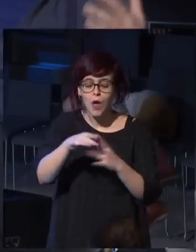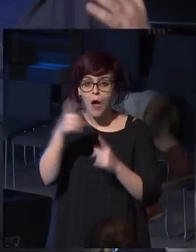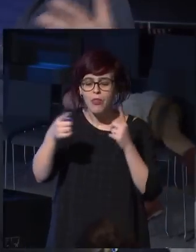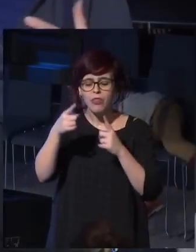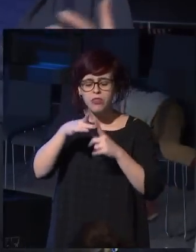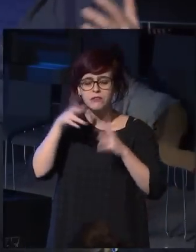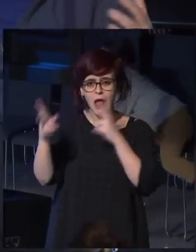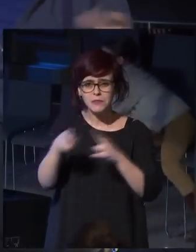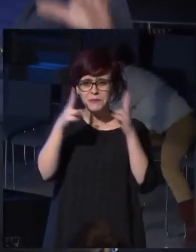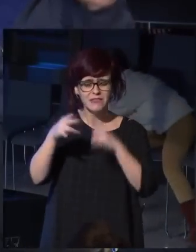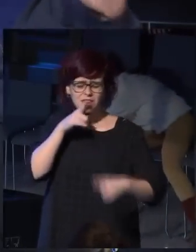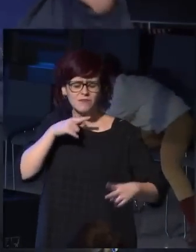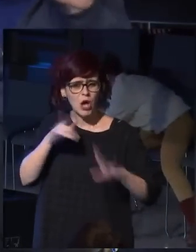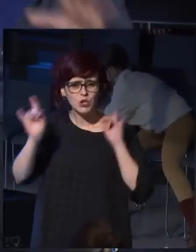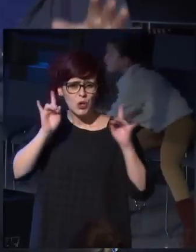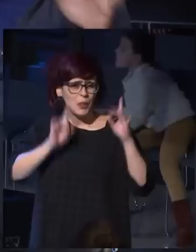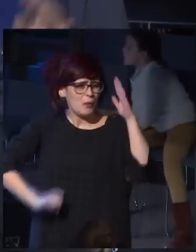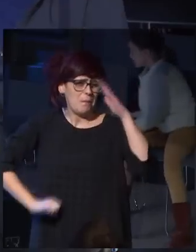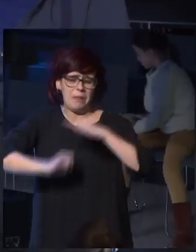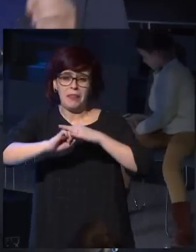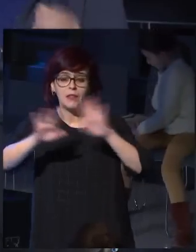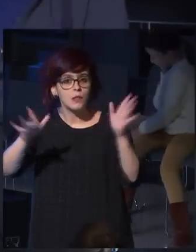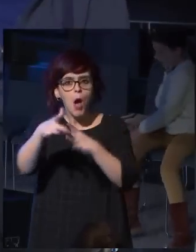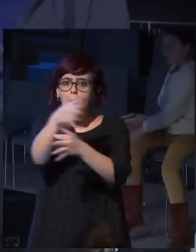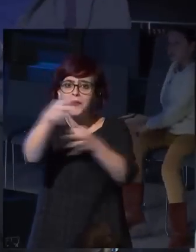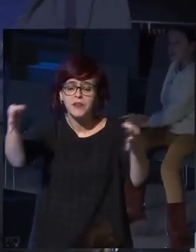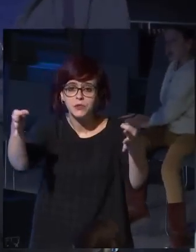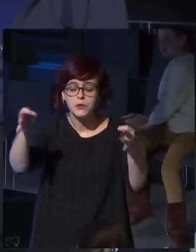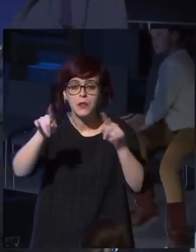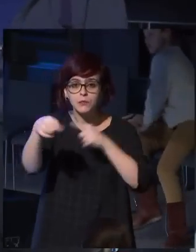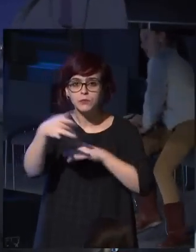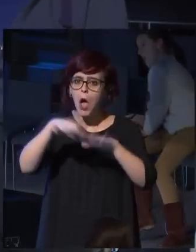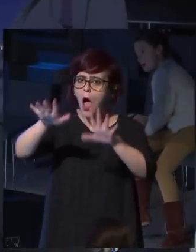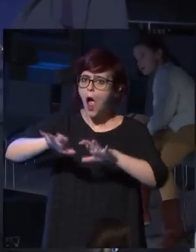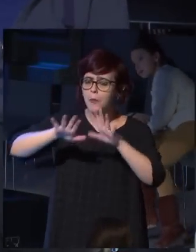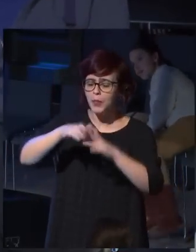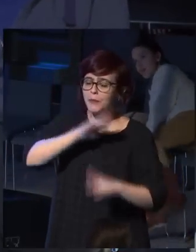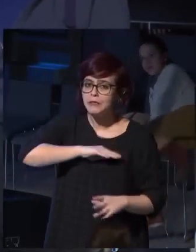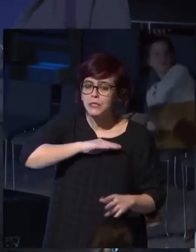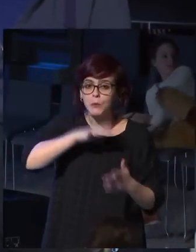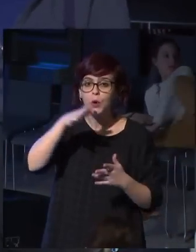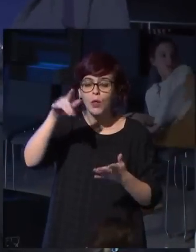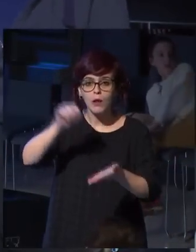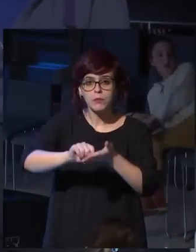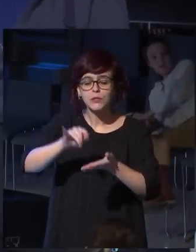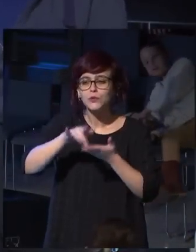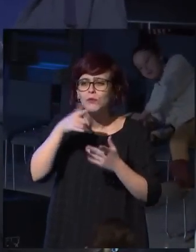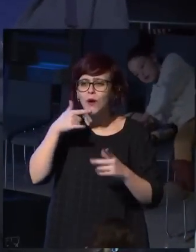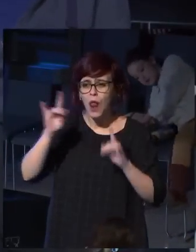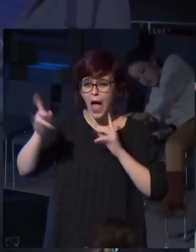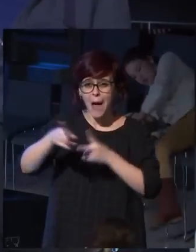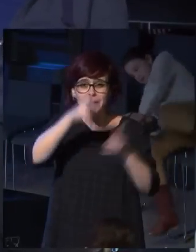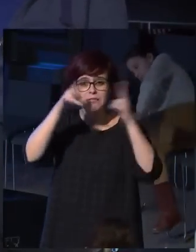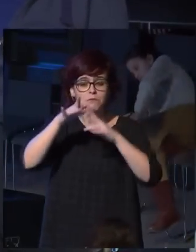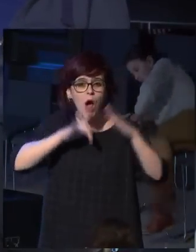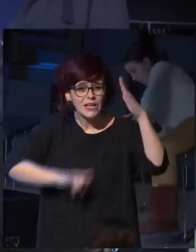saturaban las pistas y saturaba todo eso y decía, no, déjalo, que eso es perfecto. Y ahí yo aprendí mucho porque te das cuenta que vale, que estás saturando la pista, pero